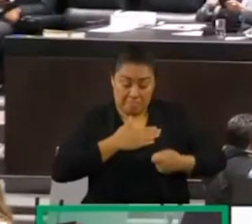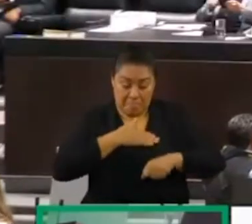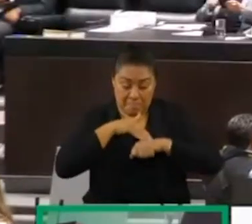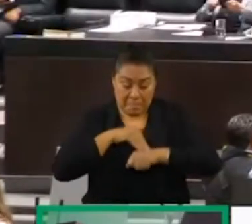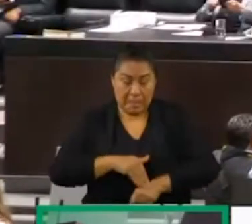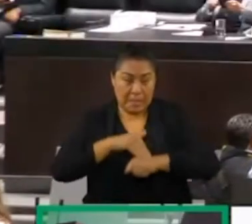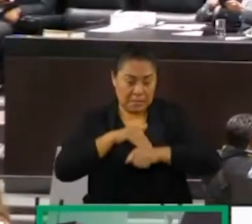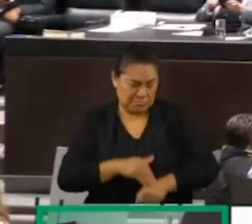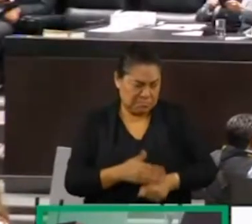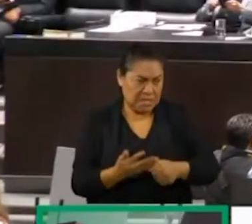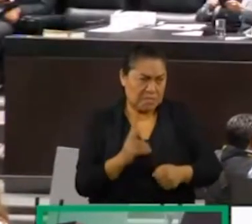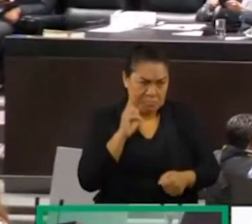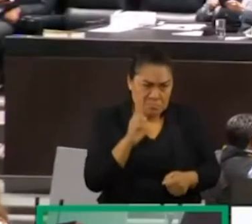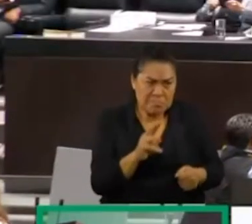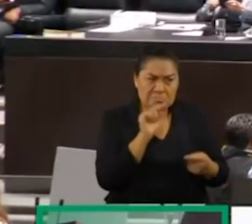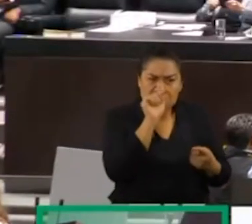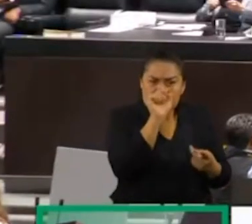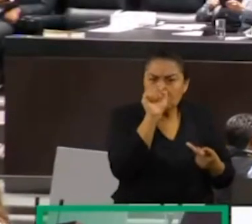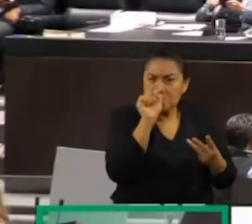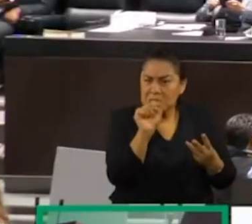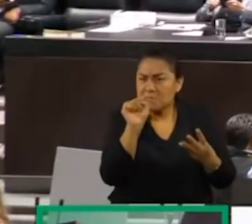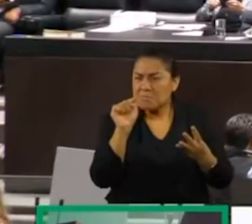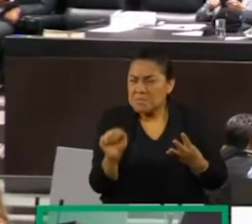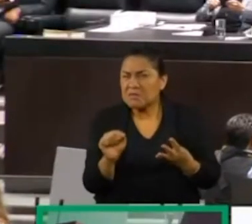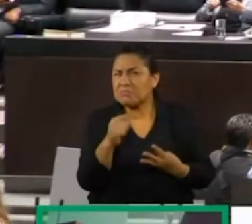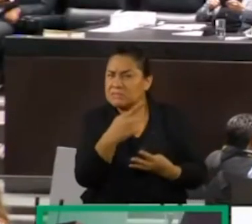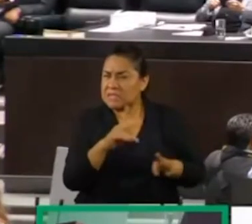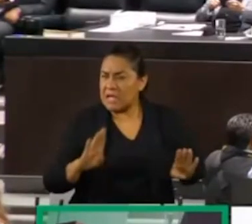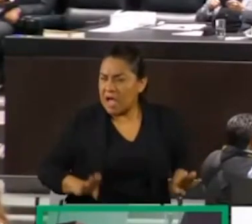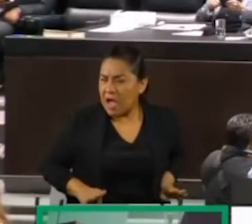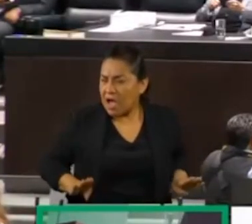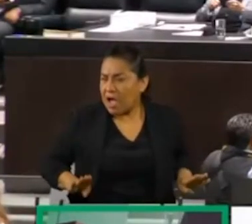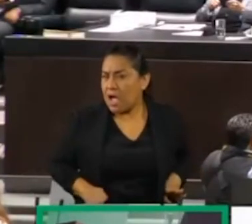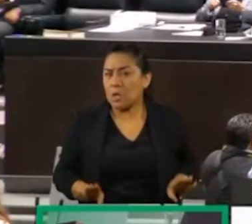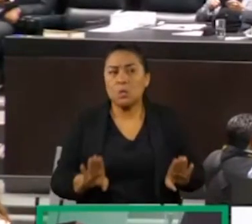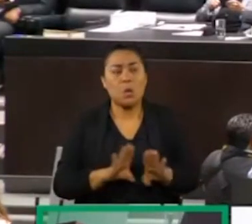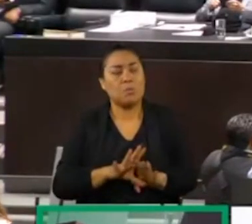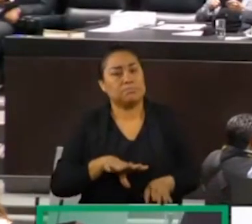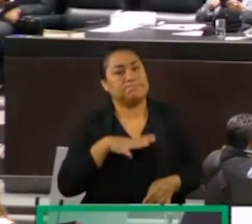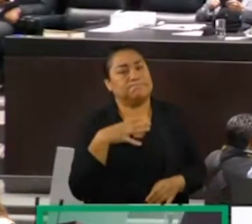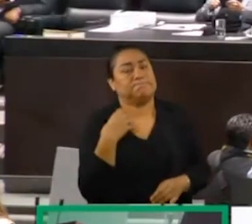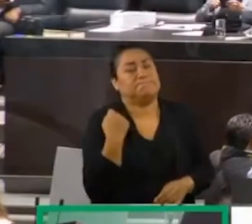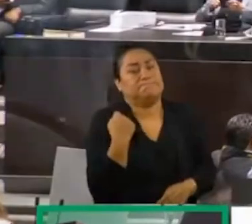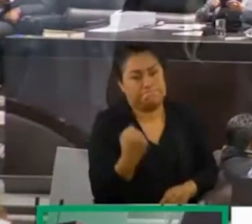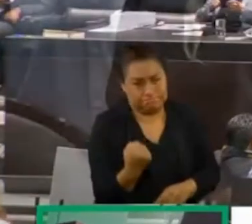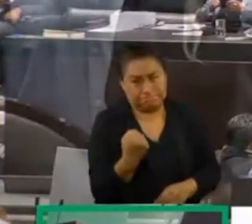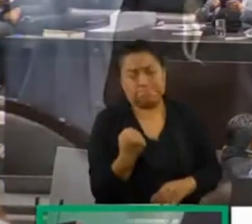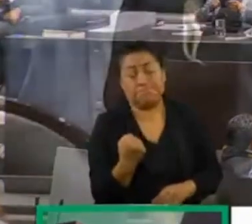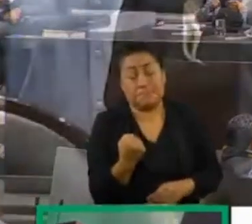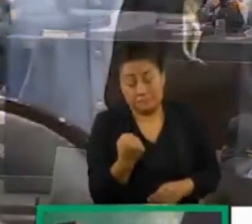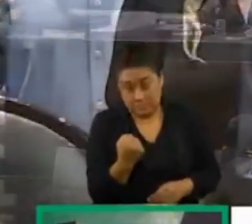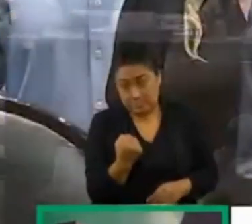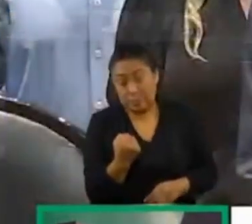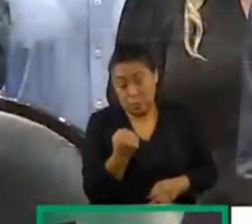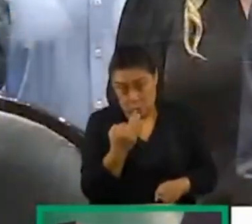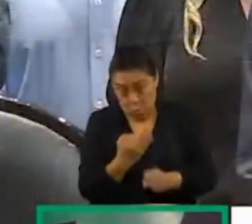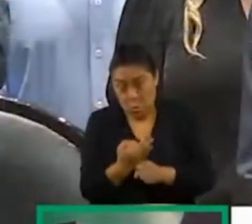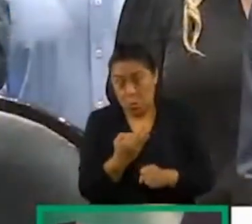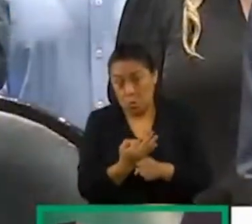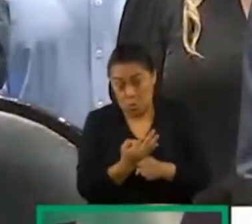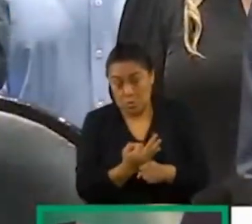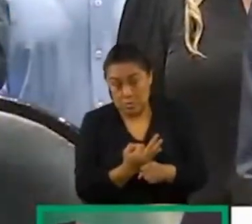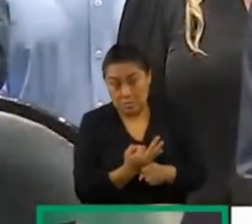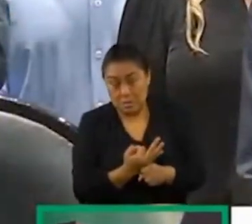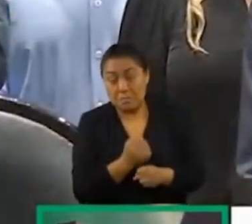acciones, con estos rasgos de autoritarismo formal, pues es lo que están